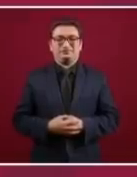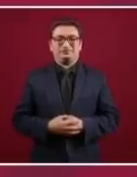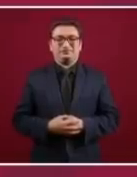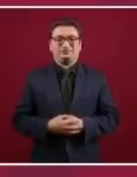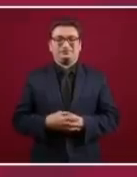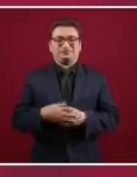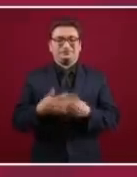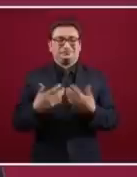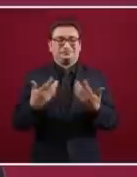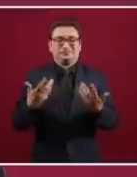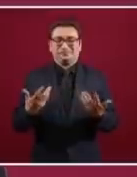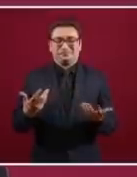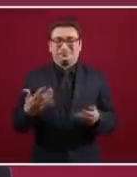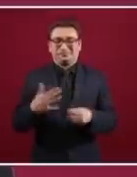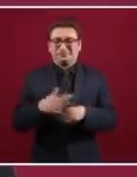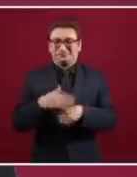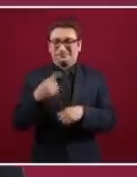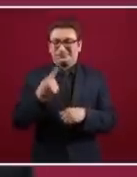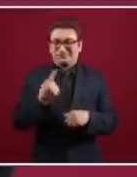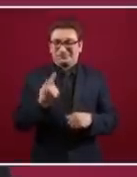porque hay